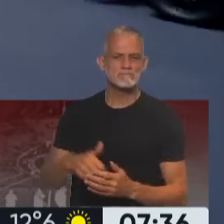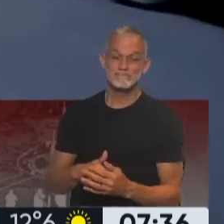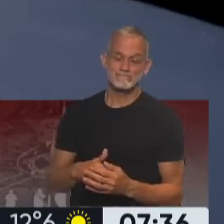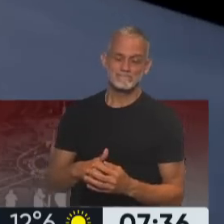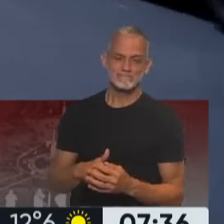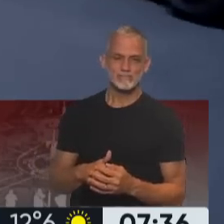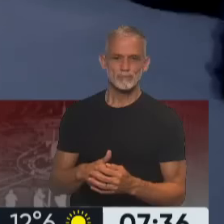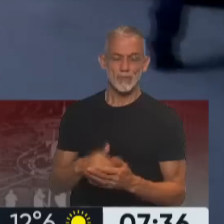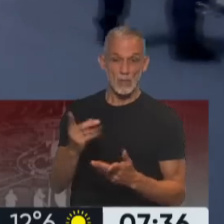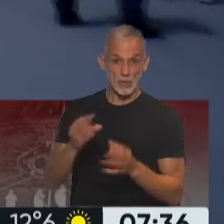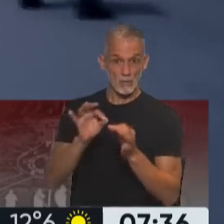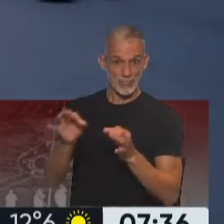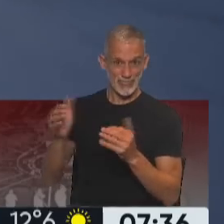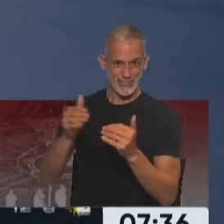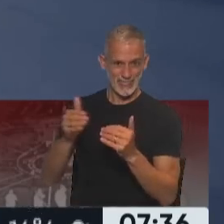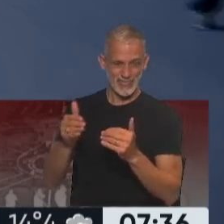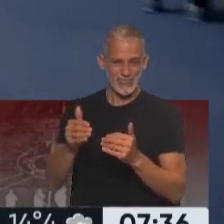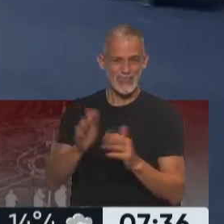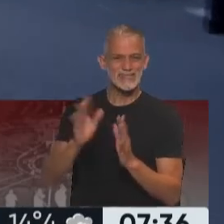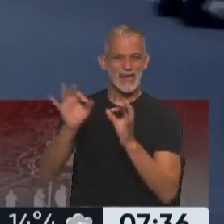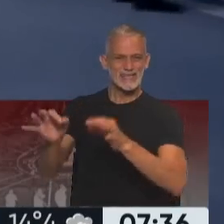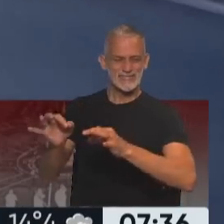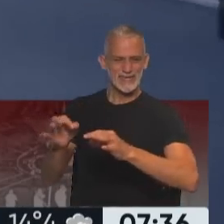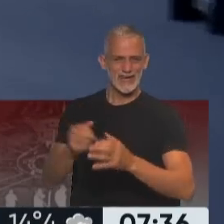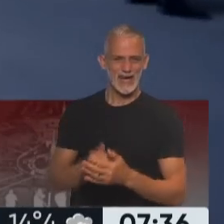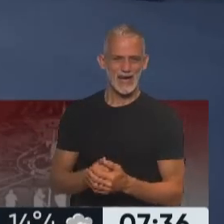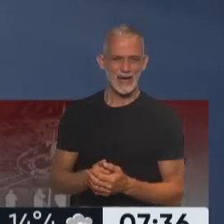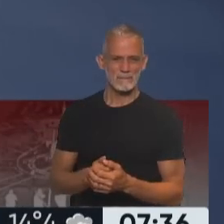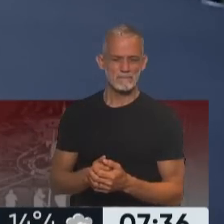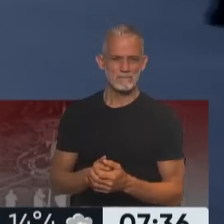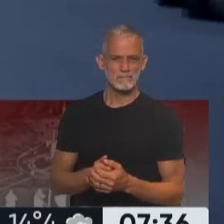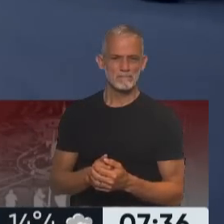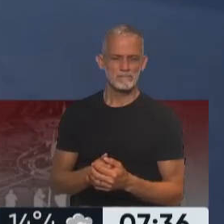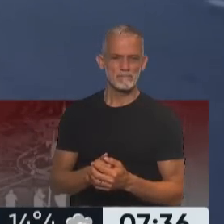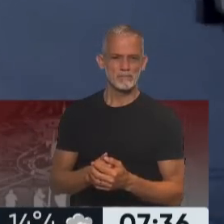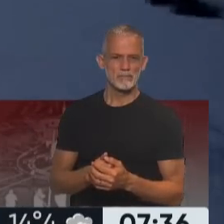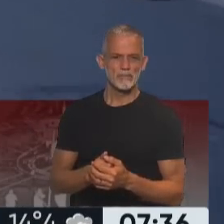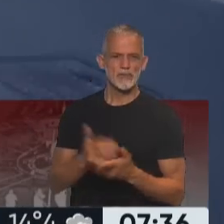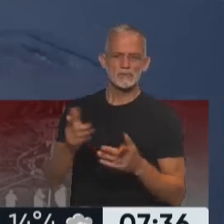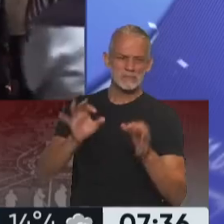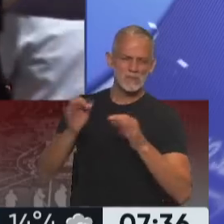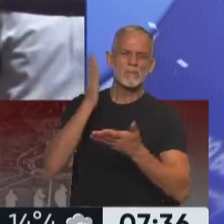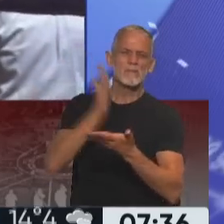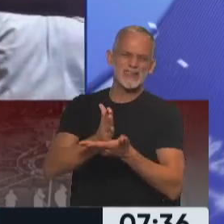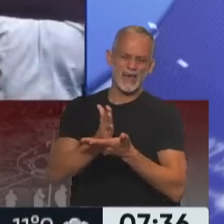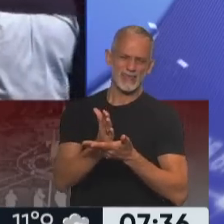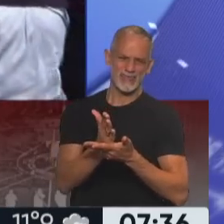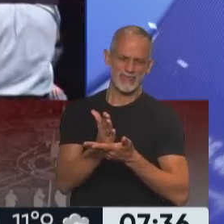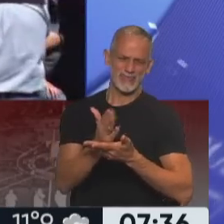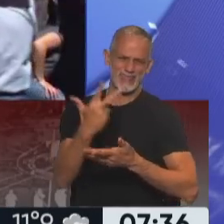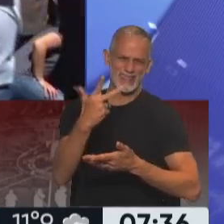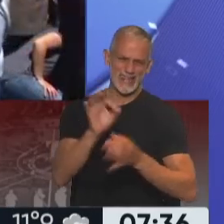Bueno, pero estamos muy cerca, ¿no? De arribar, ya está Estamos Papa Móvil promediando el camino. Promediando el camino,